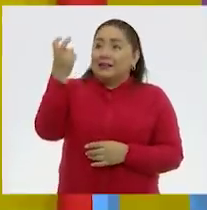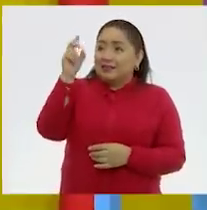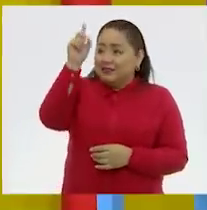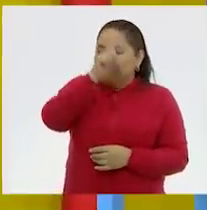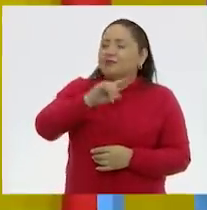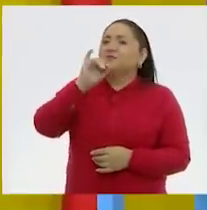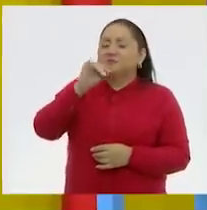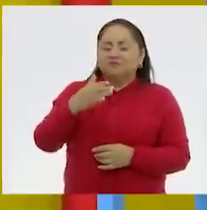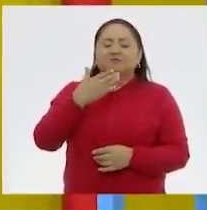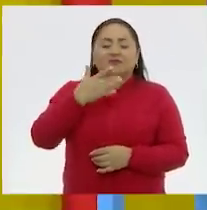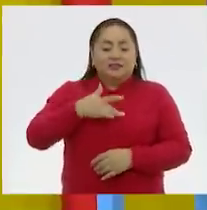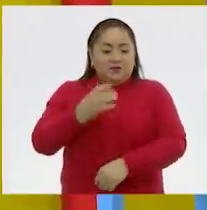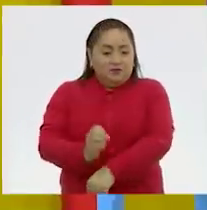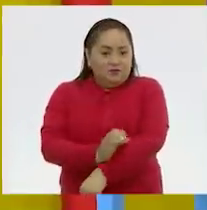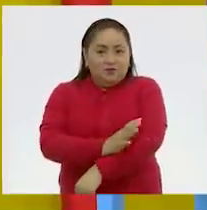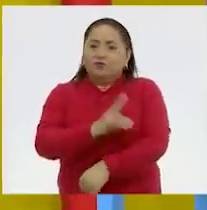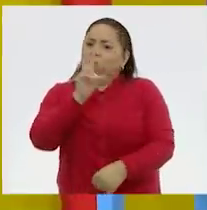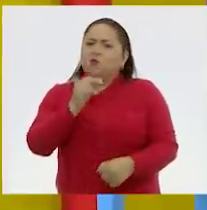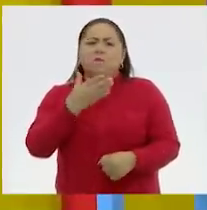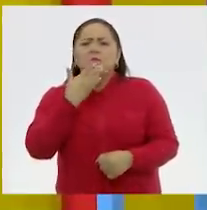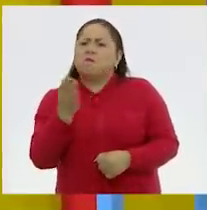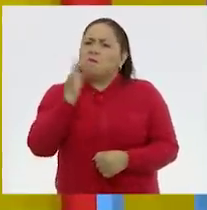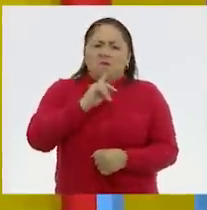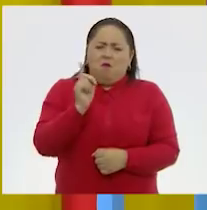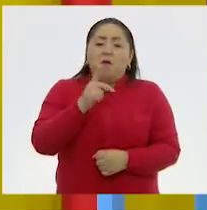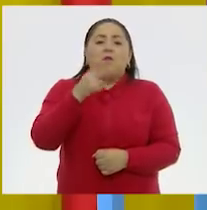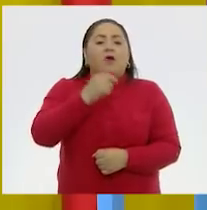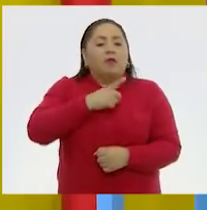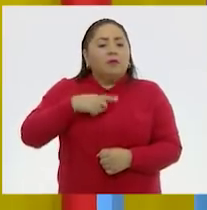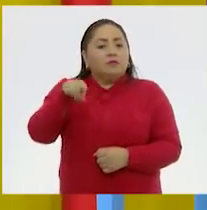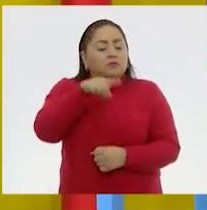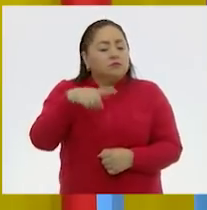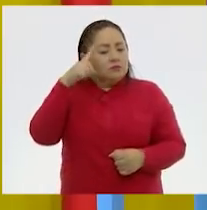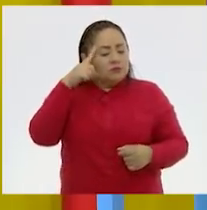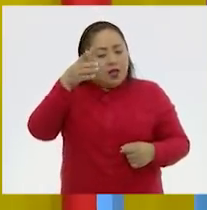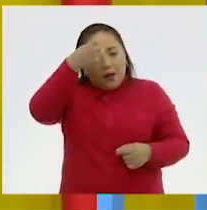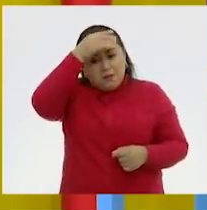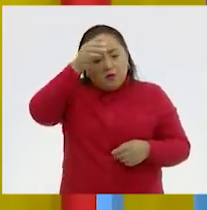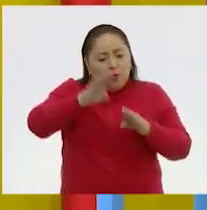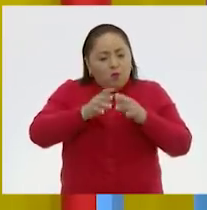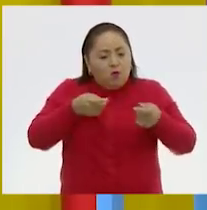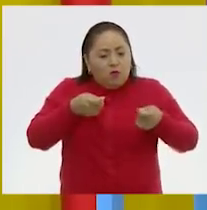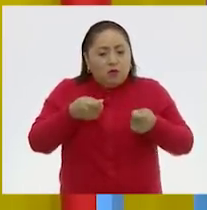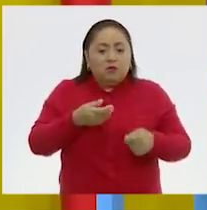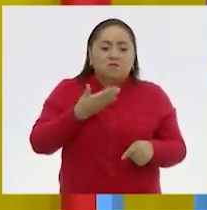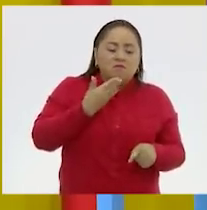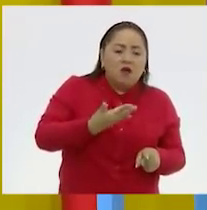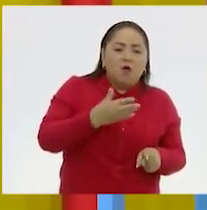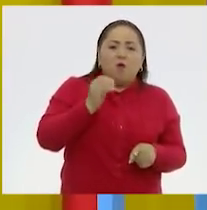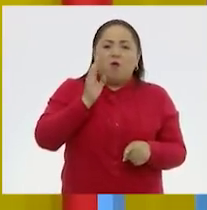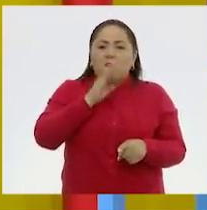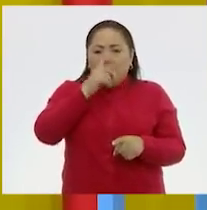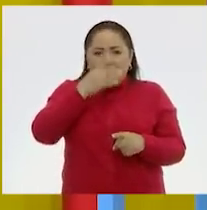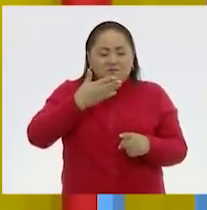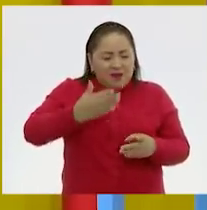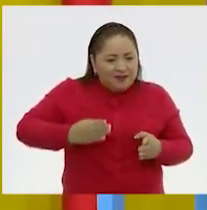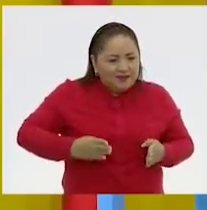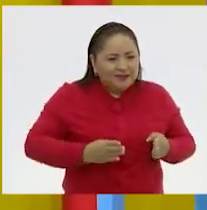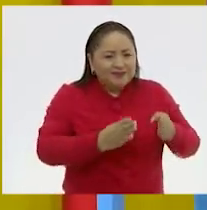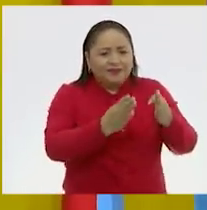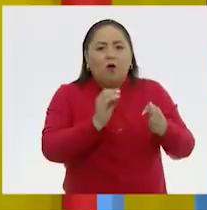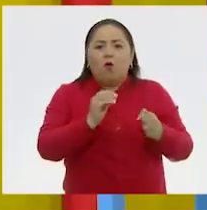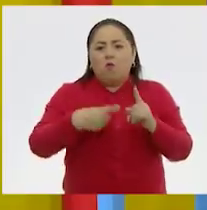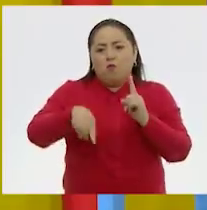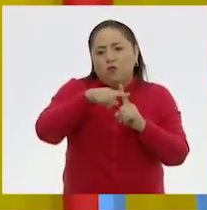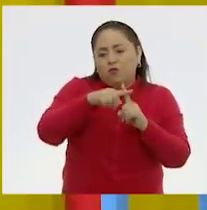qué bonito soy yo. Las emociones no son buenas ni malas, nada más tenemos que aprender a reconocerlas para encaminarlas hacia un